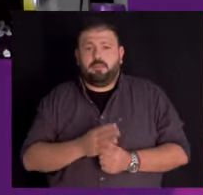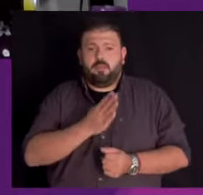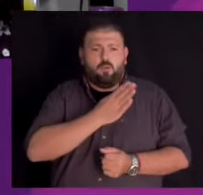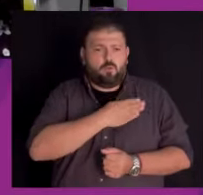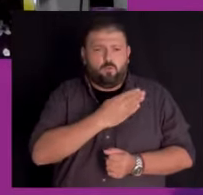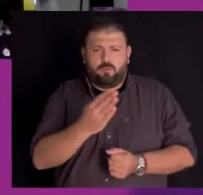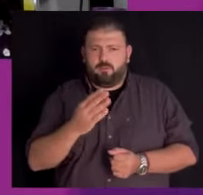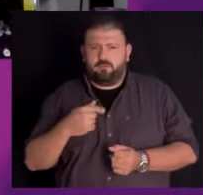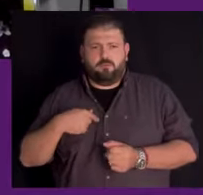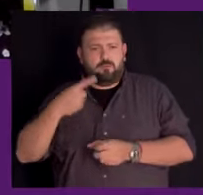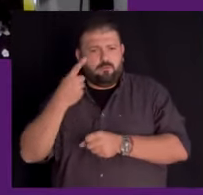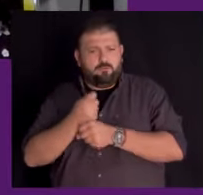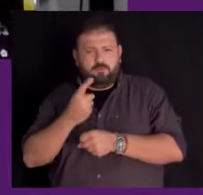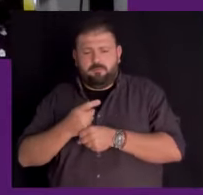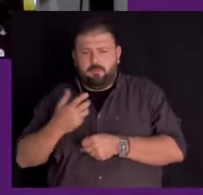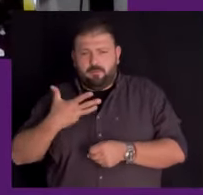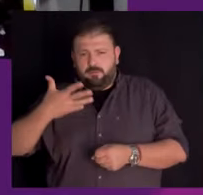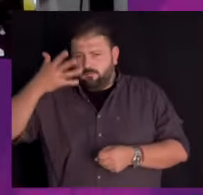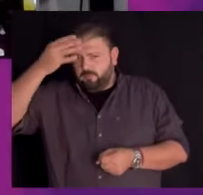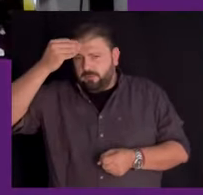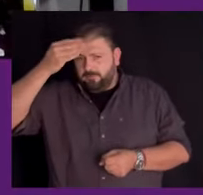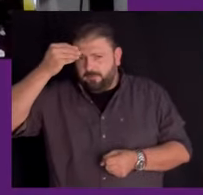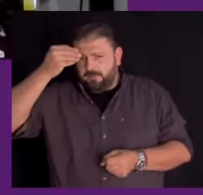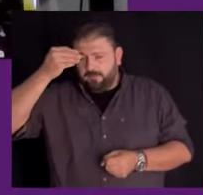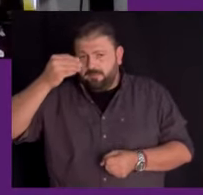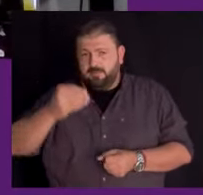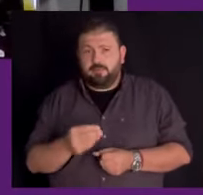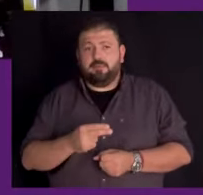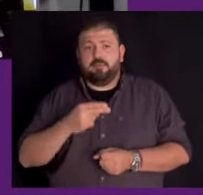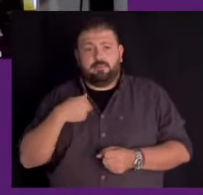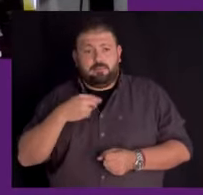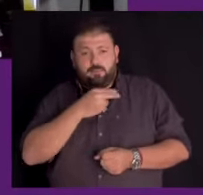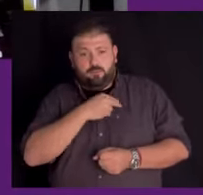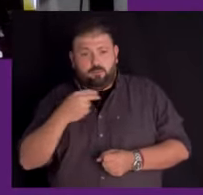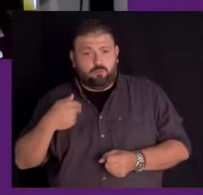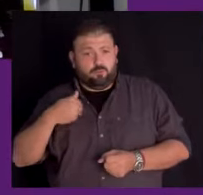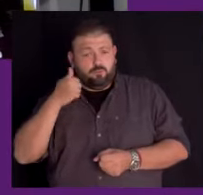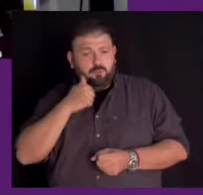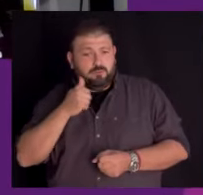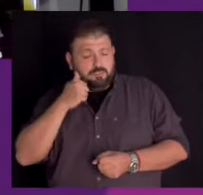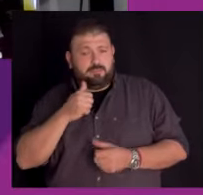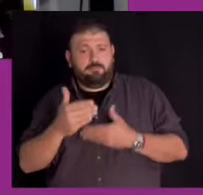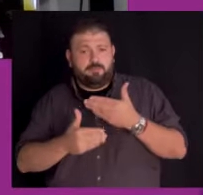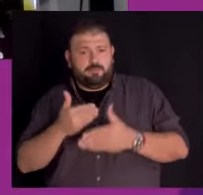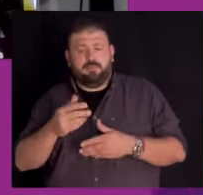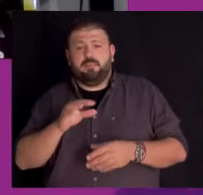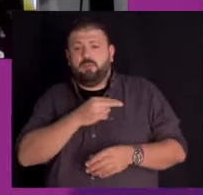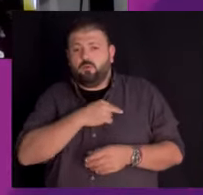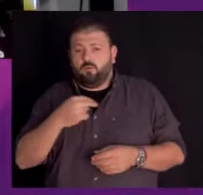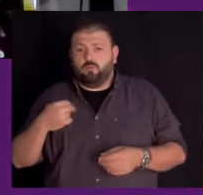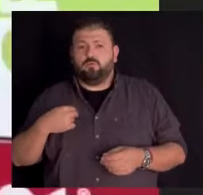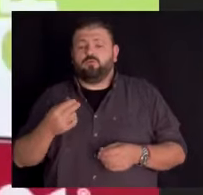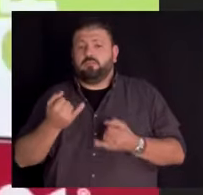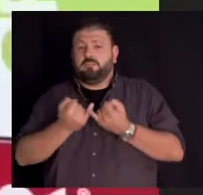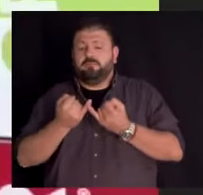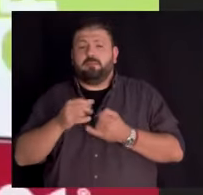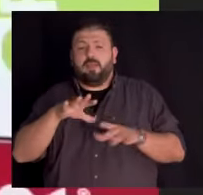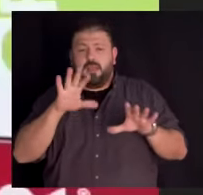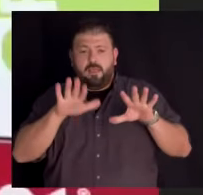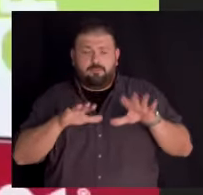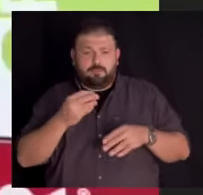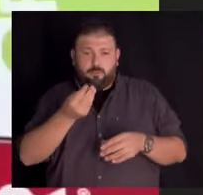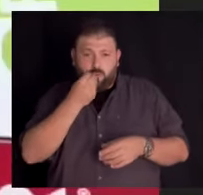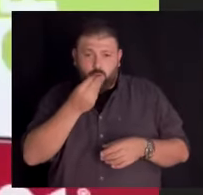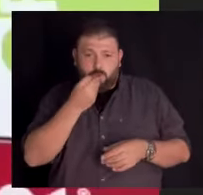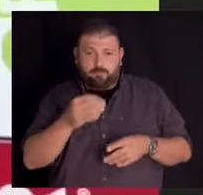tenemos que aprender es que lo que se encuentra en los productos de Amnilife es lo que se encuentra normalmente en los alimentos, nada más